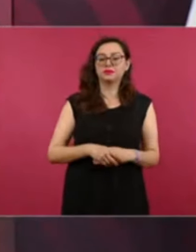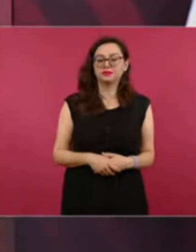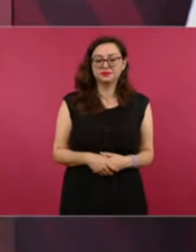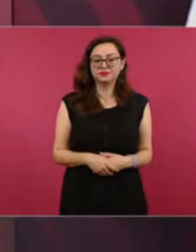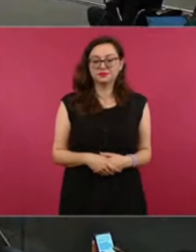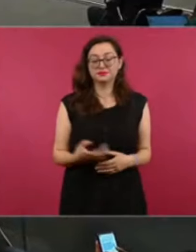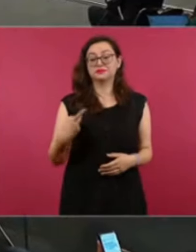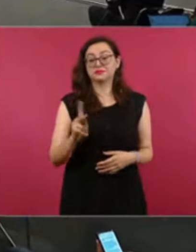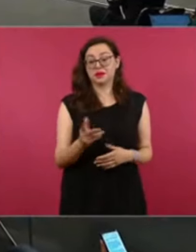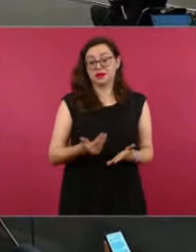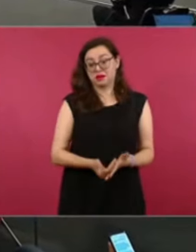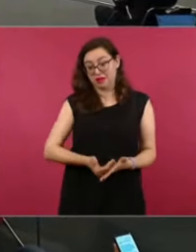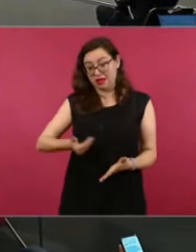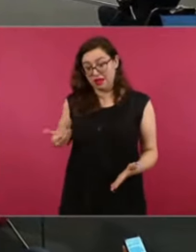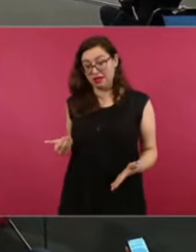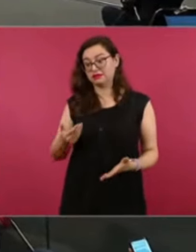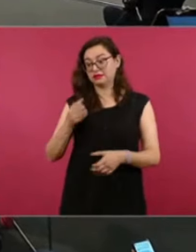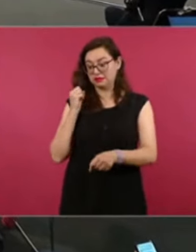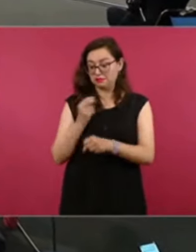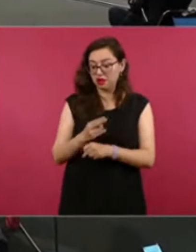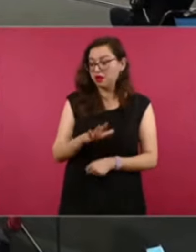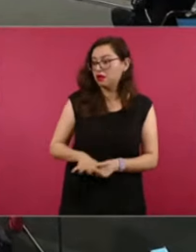mismo.